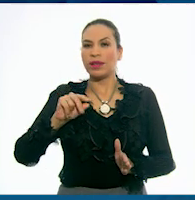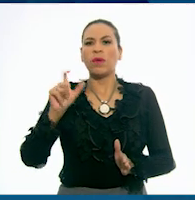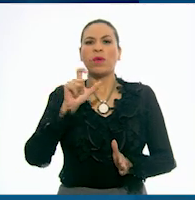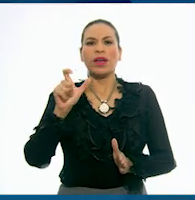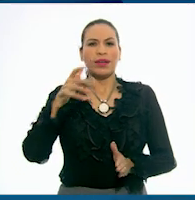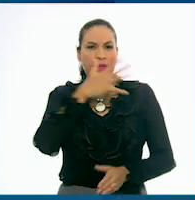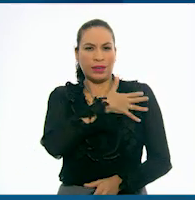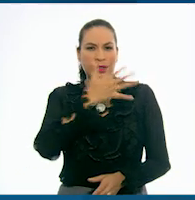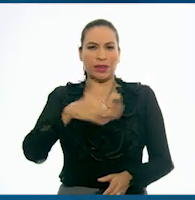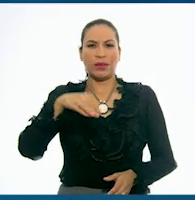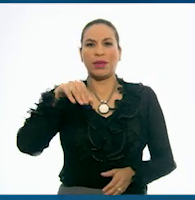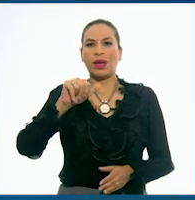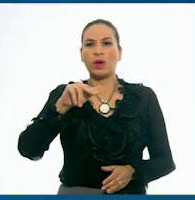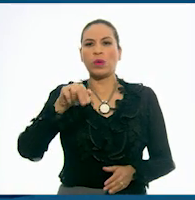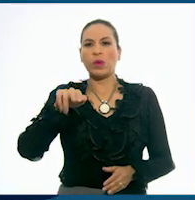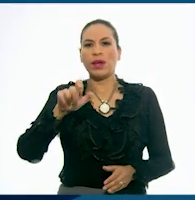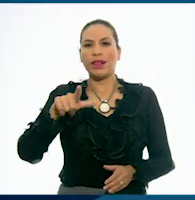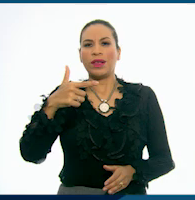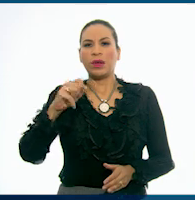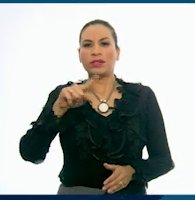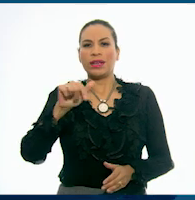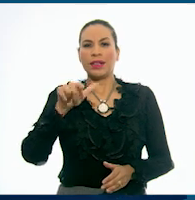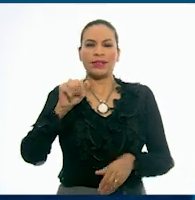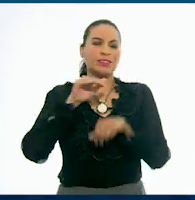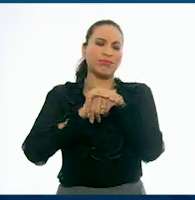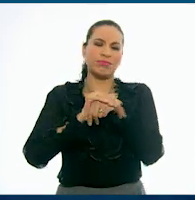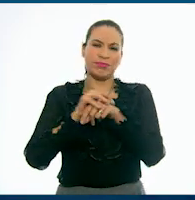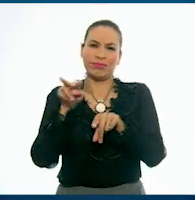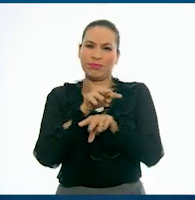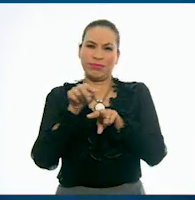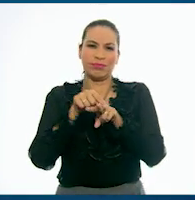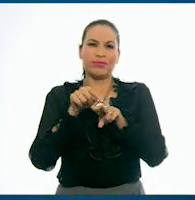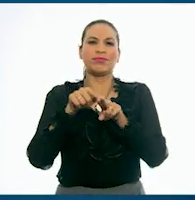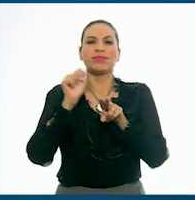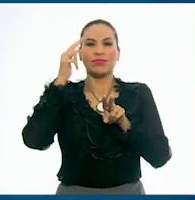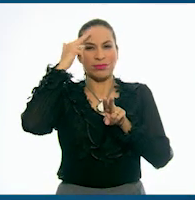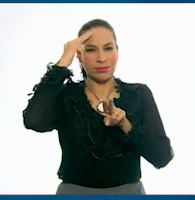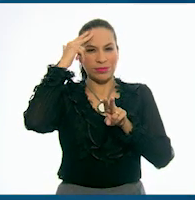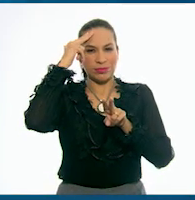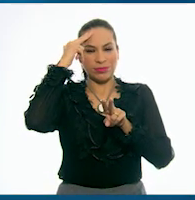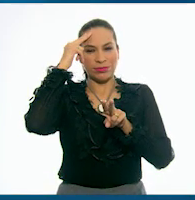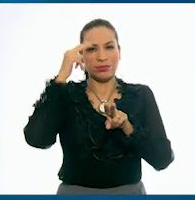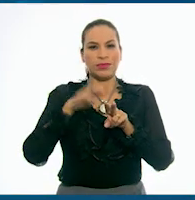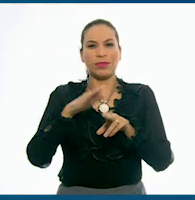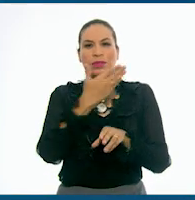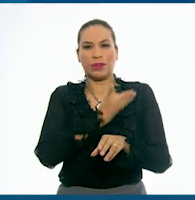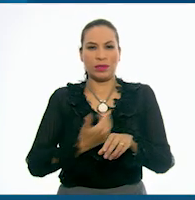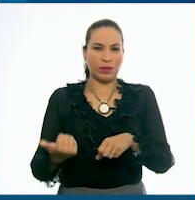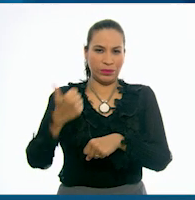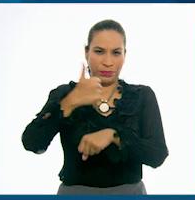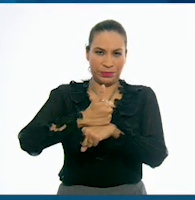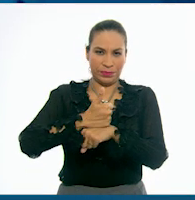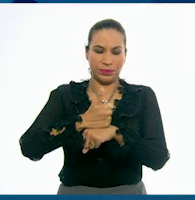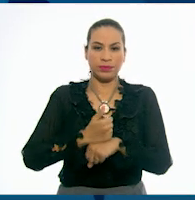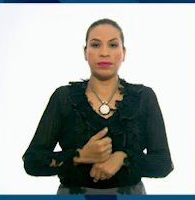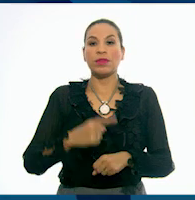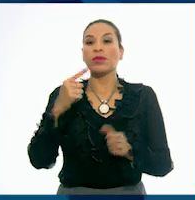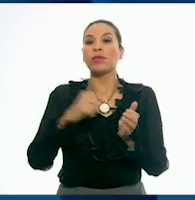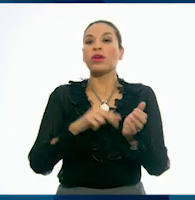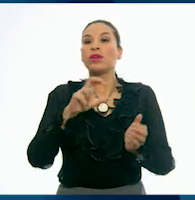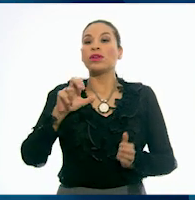cuando el general Manuel González, un amigo muy cercano de don Porfirio, tomó la presidencia. pero